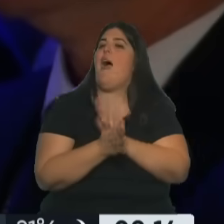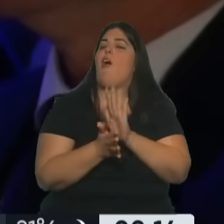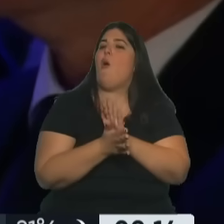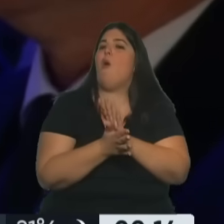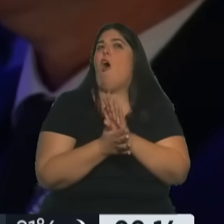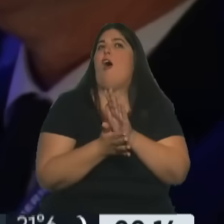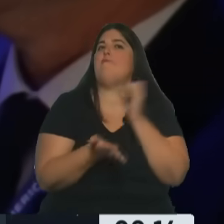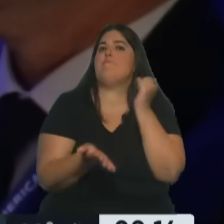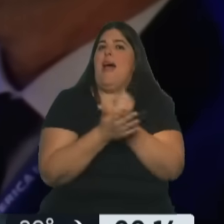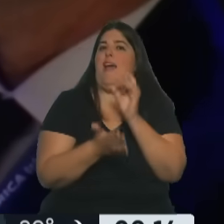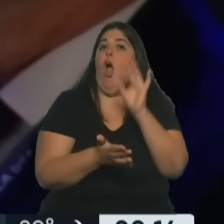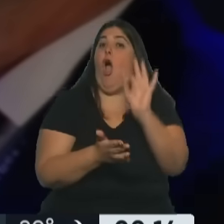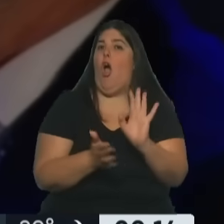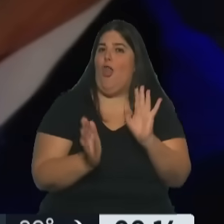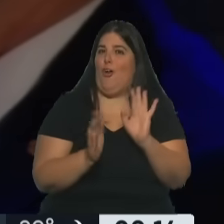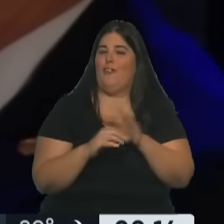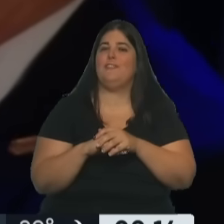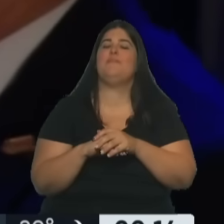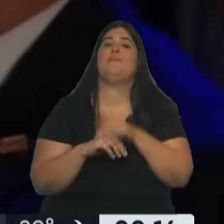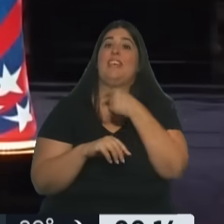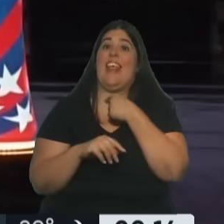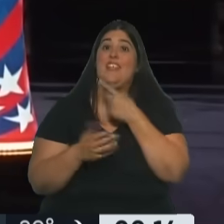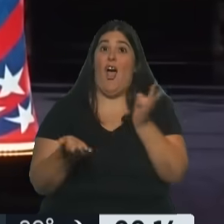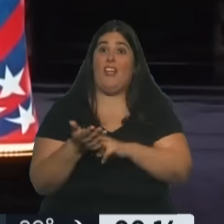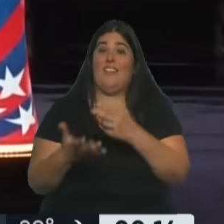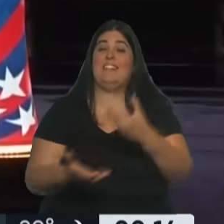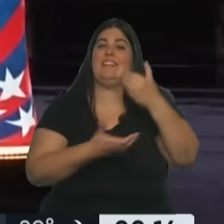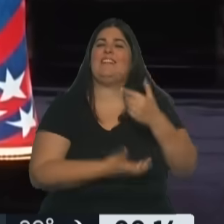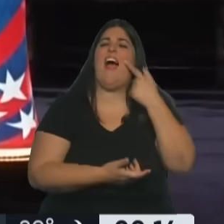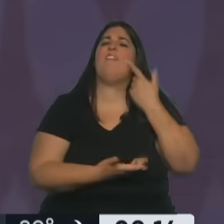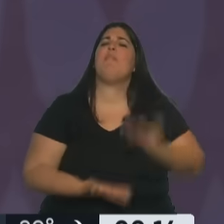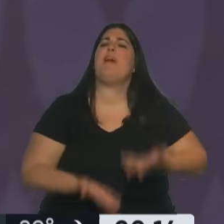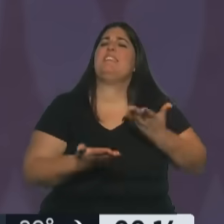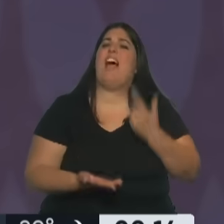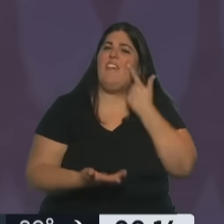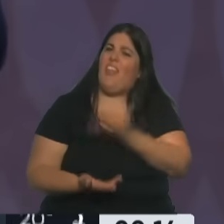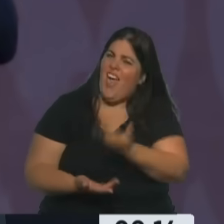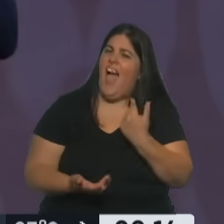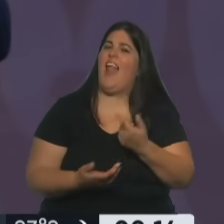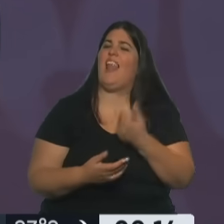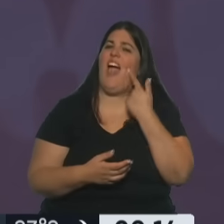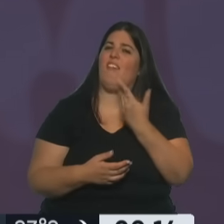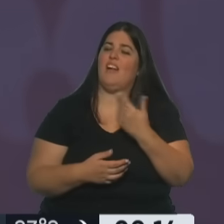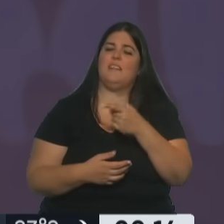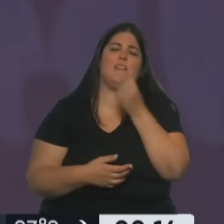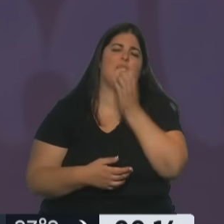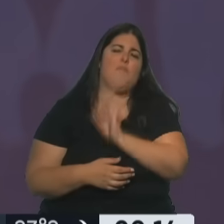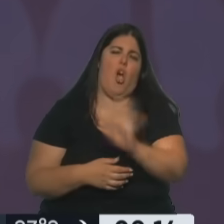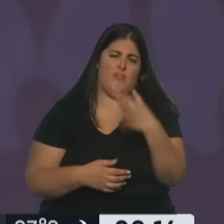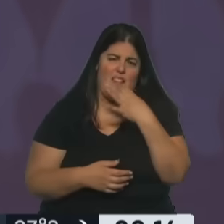definitivamente. Ahora sí la quieres volver a cargar, a ver cuánto pesa. ¡Ándale! Es hermosa, la verdad que es